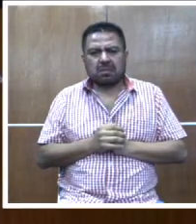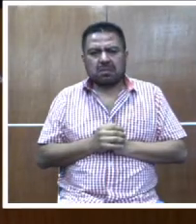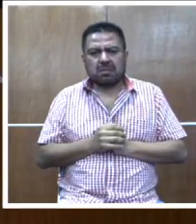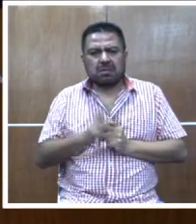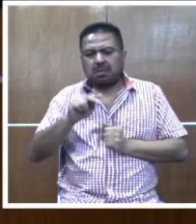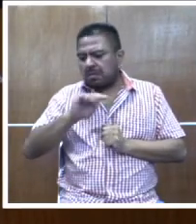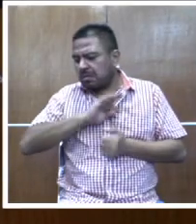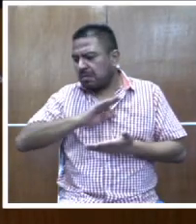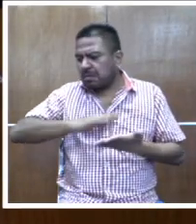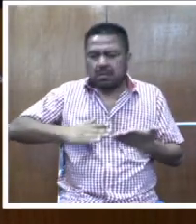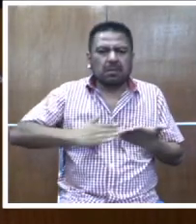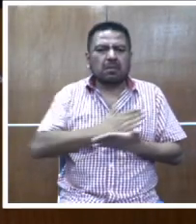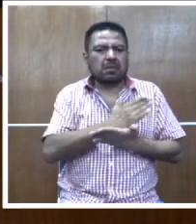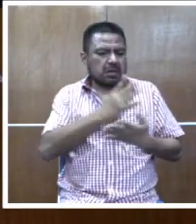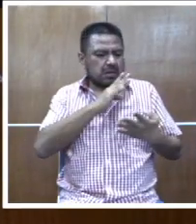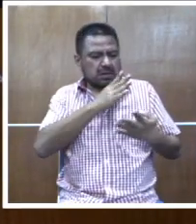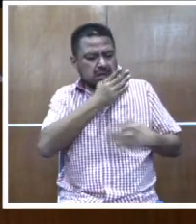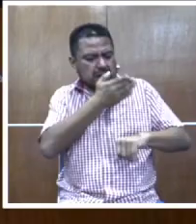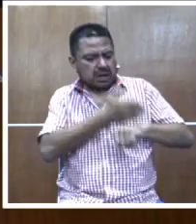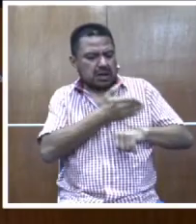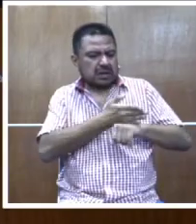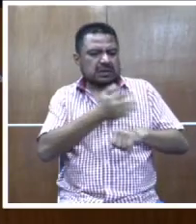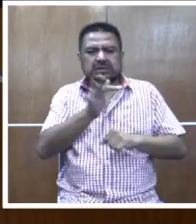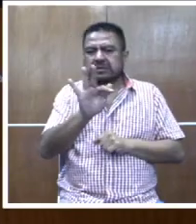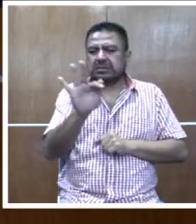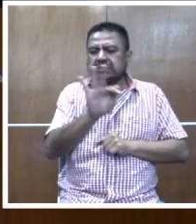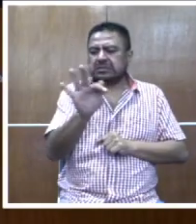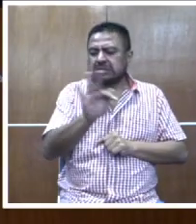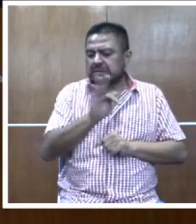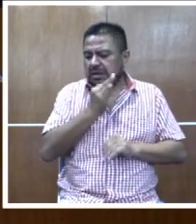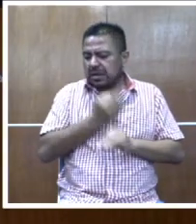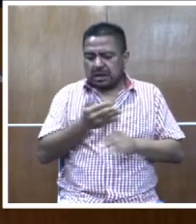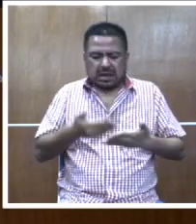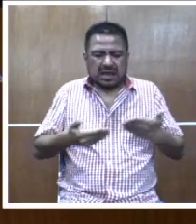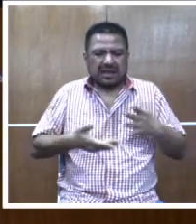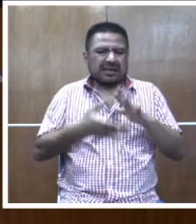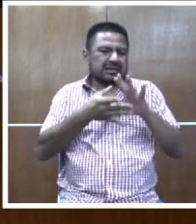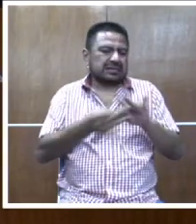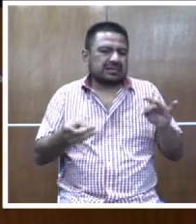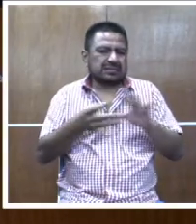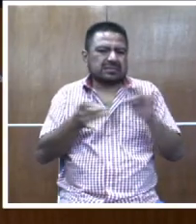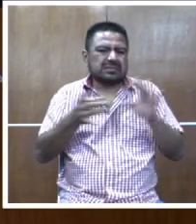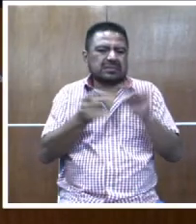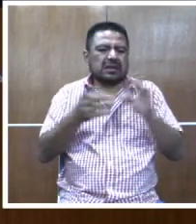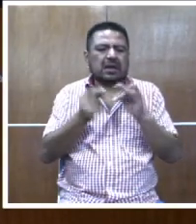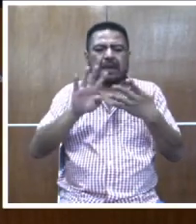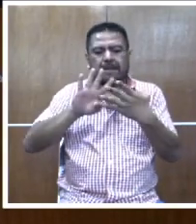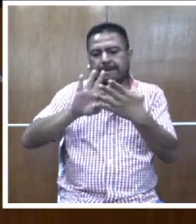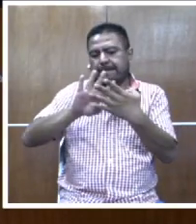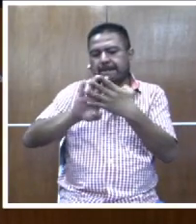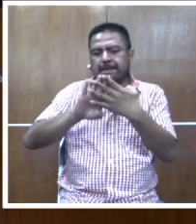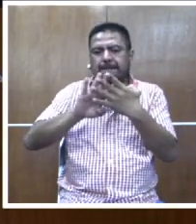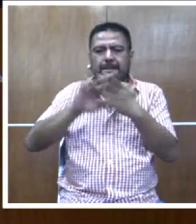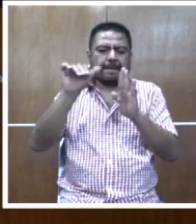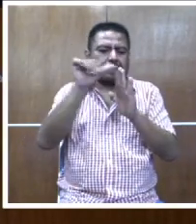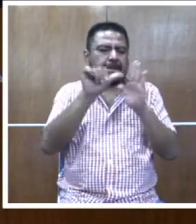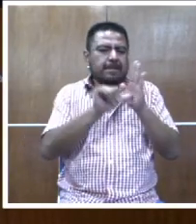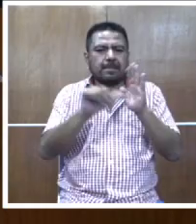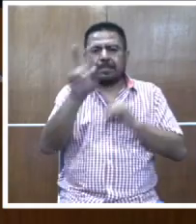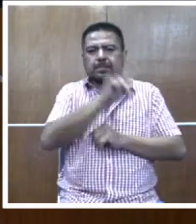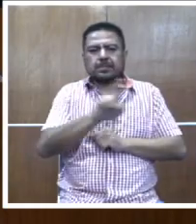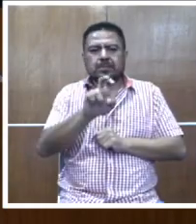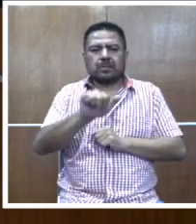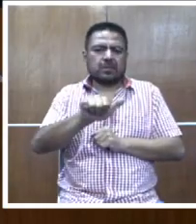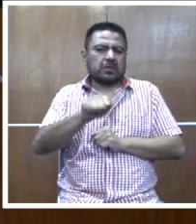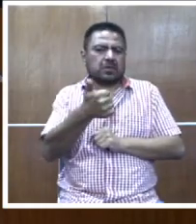impetrarse como pena a quienes se actualicen en los supuestos que actualmente señalados en el tipo penal que contiene el artículo